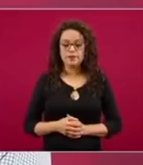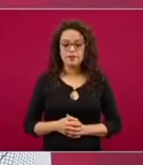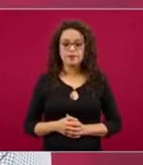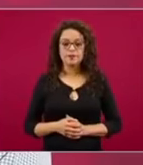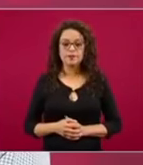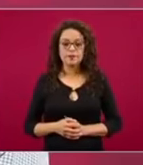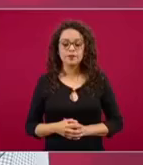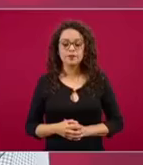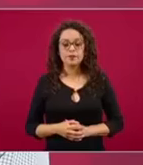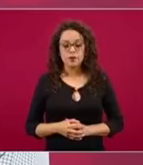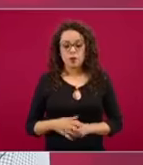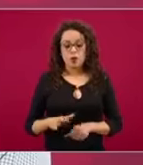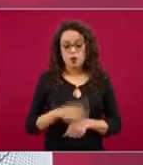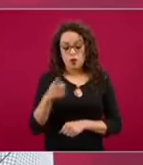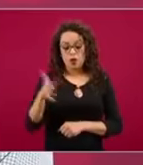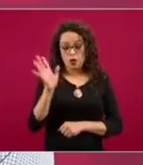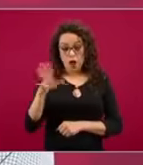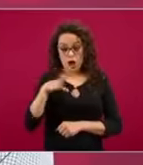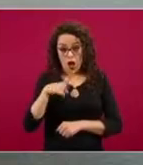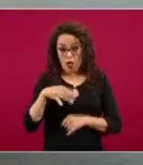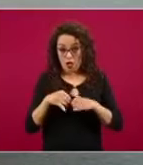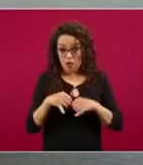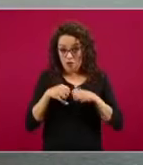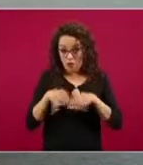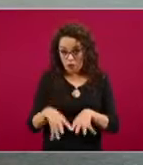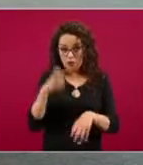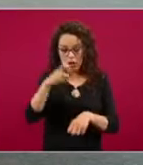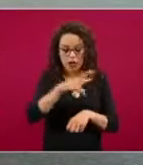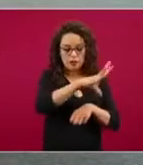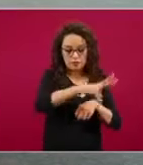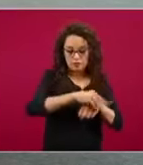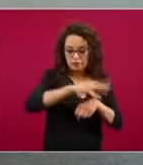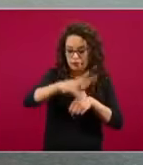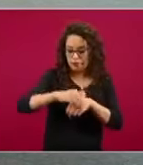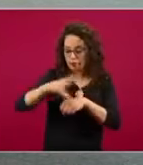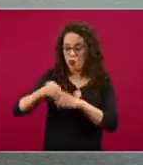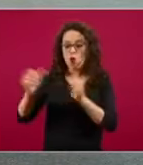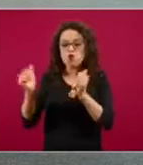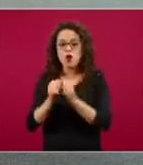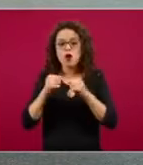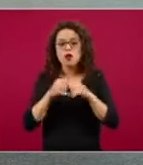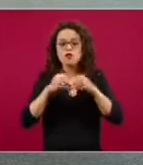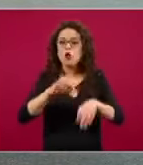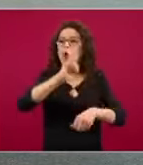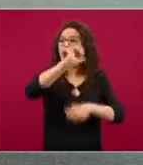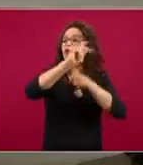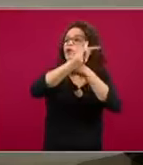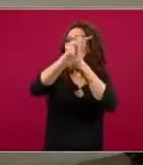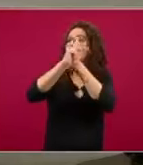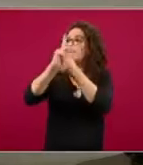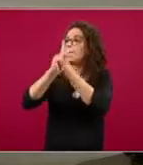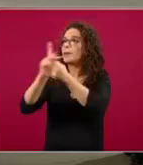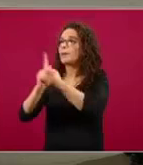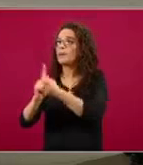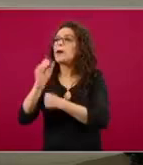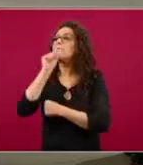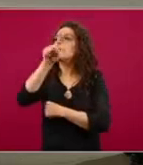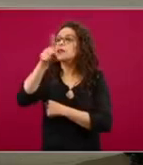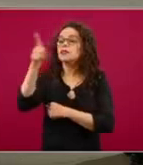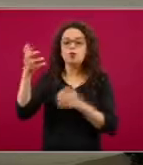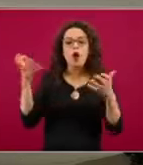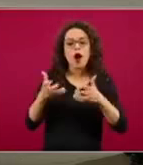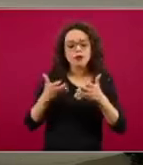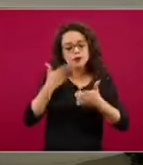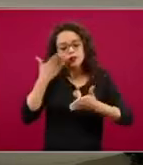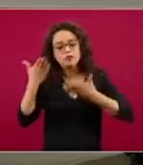complementar, lógicamente, con la información que se genere de otros países en donde también se está llevando a cabo el estudio.